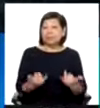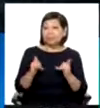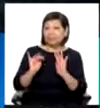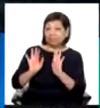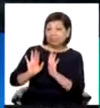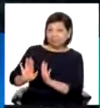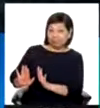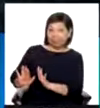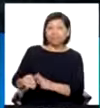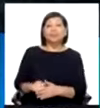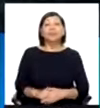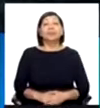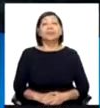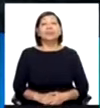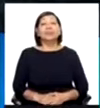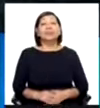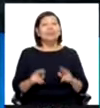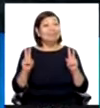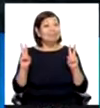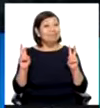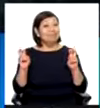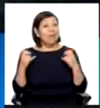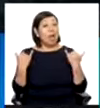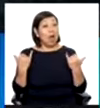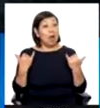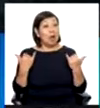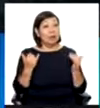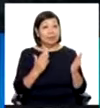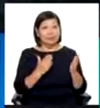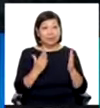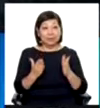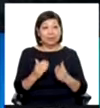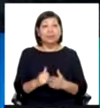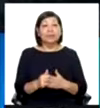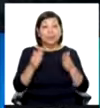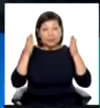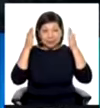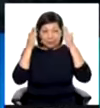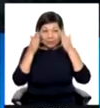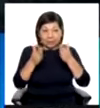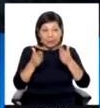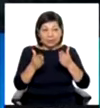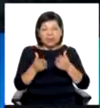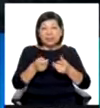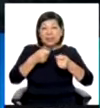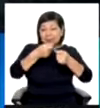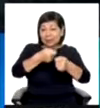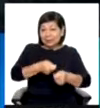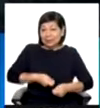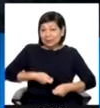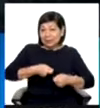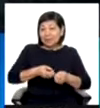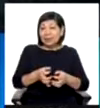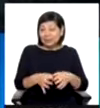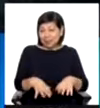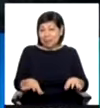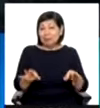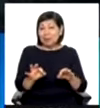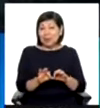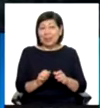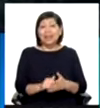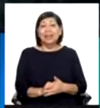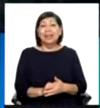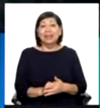a dejar por breve momento los temas coyunturales, nos vamos a enfocar ahora a los temas agrarios, que son importantes además sobre todo